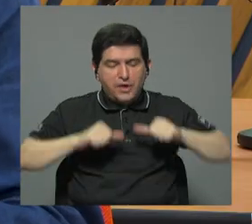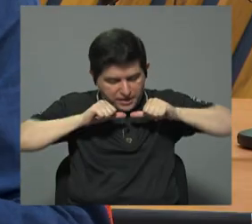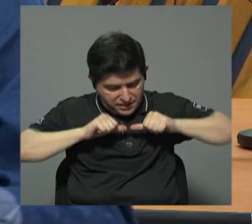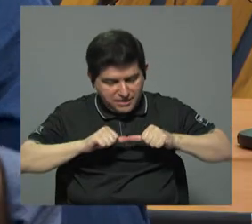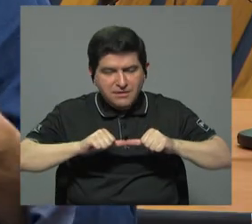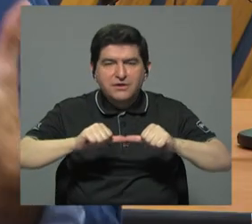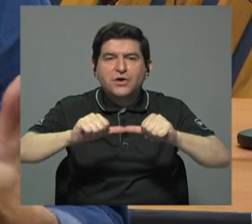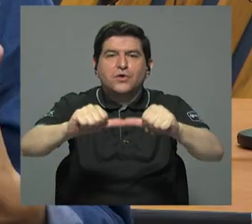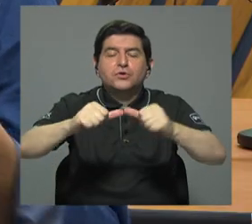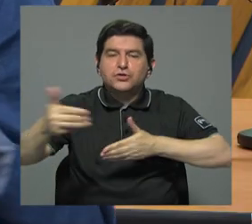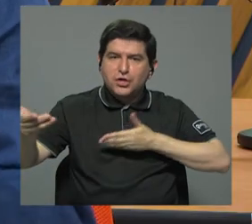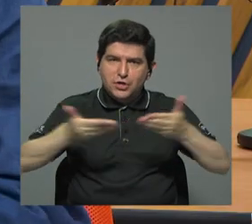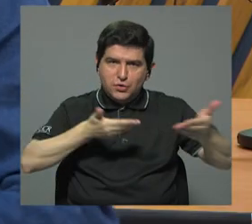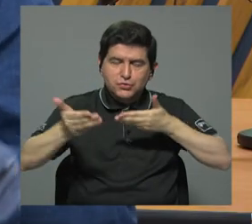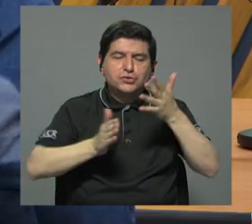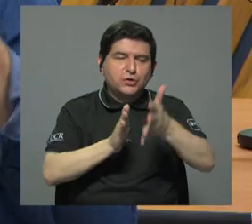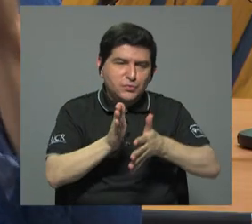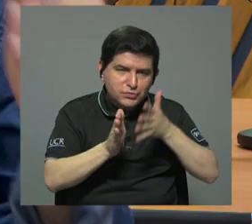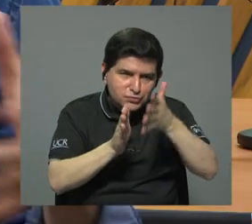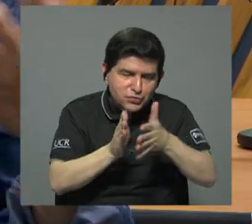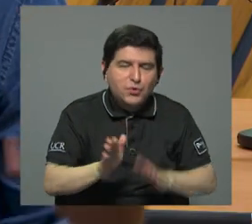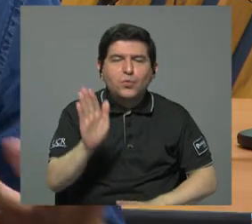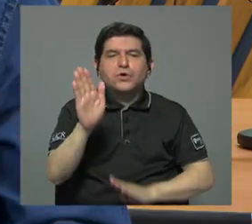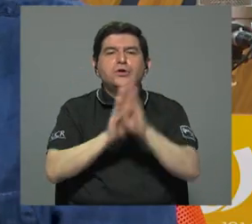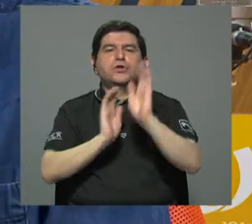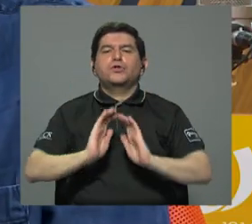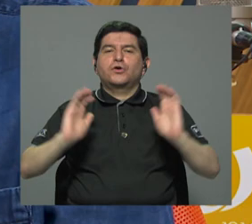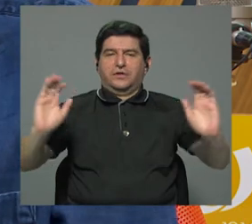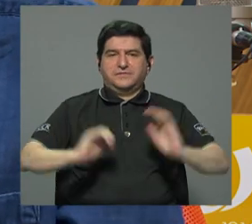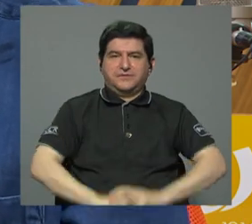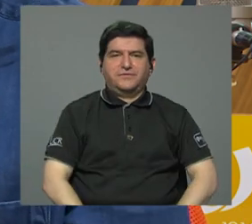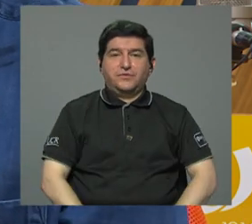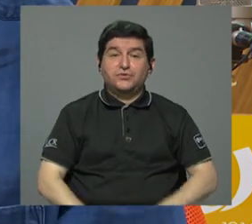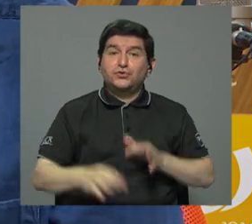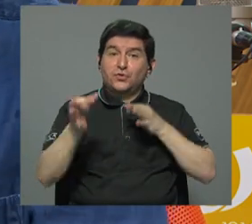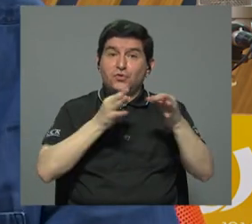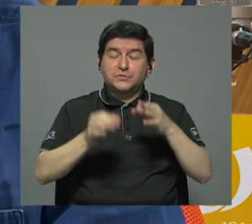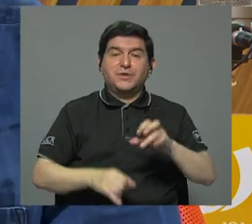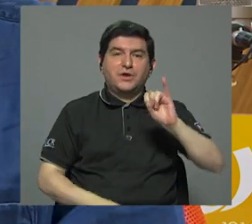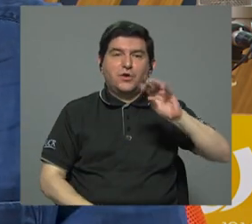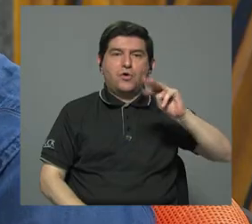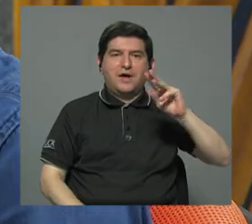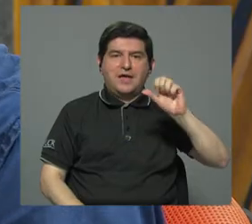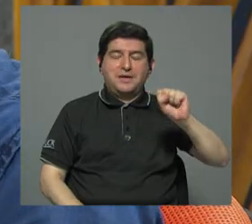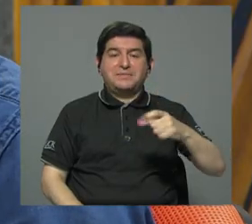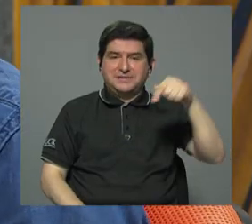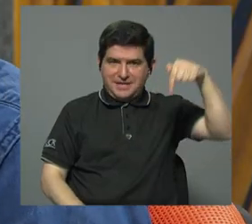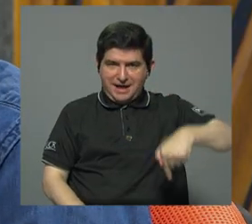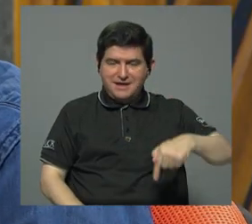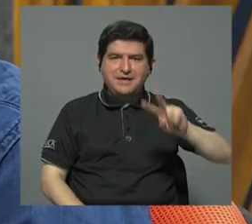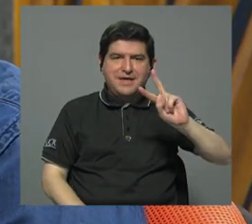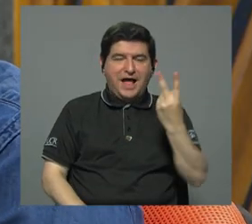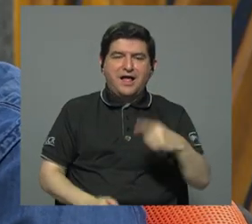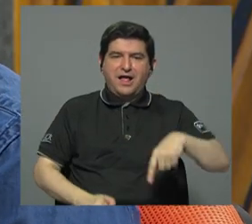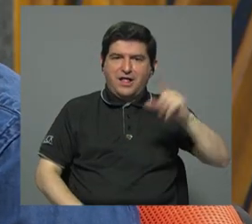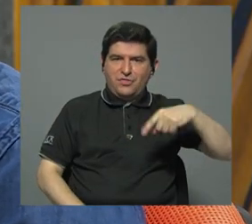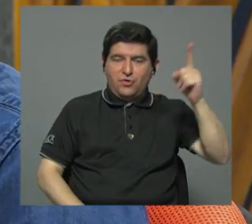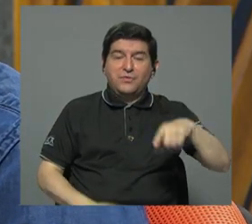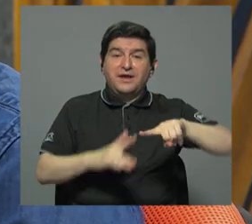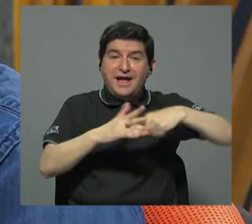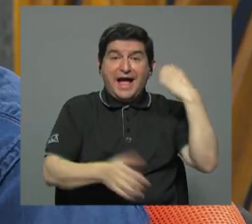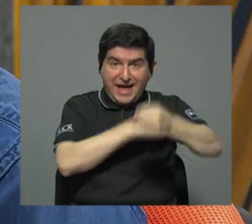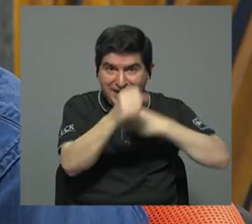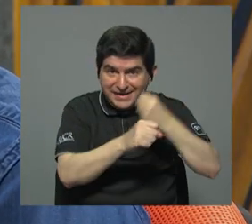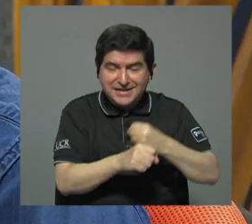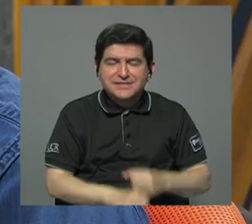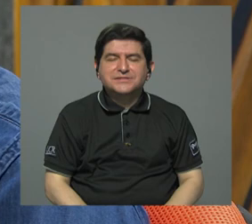tiempo los servicios de cuidado y desarrollo infantil. Así lo explicó el IMAS a Doble Check. Finalmente, a inicios de este año,